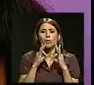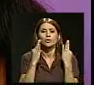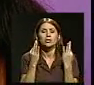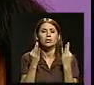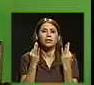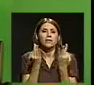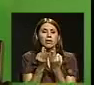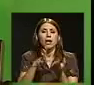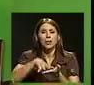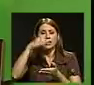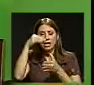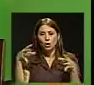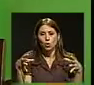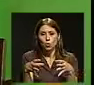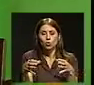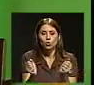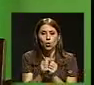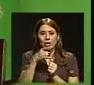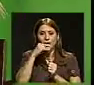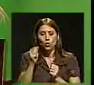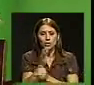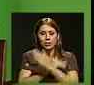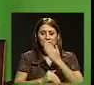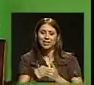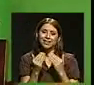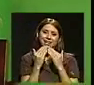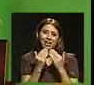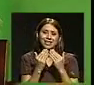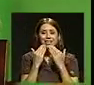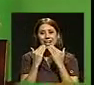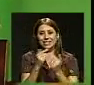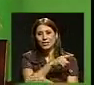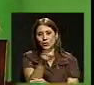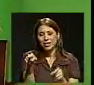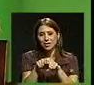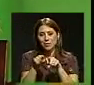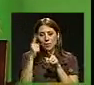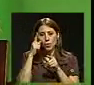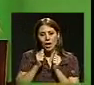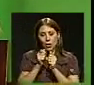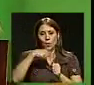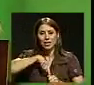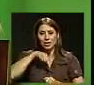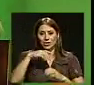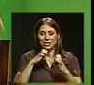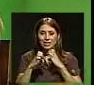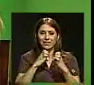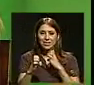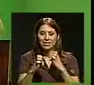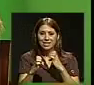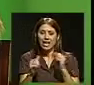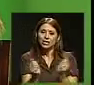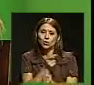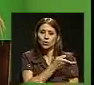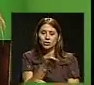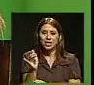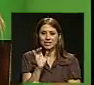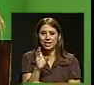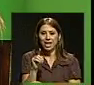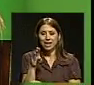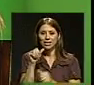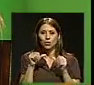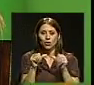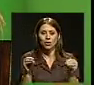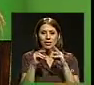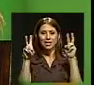Ok, Marjorie, muchísimas gracias. Y muchísimas gracias a ustedes también por acompañarnos en esta entrevista. Estuvo con ustedes Cintia